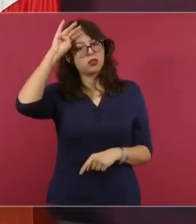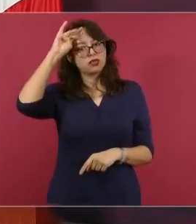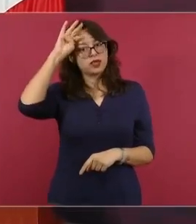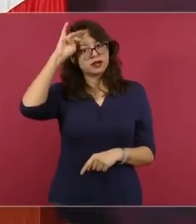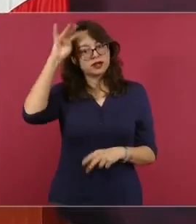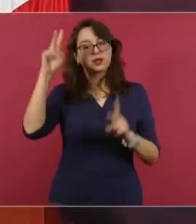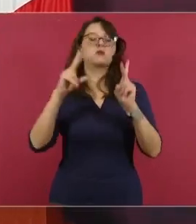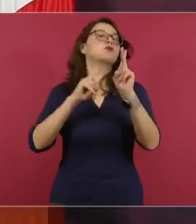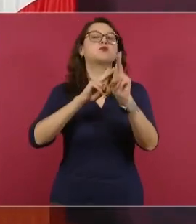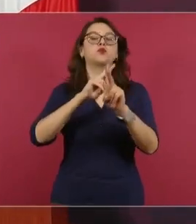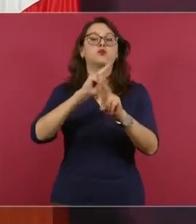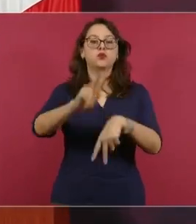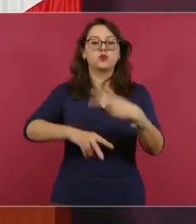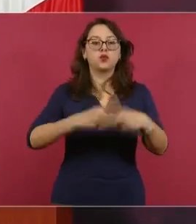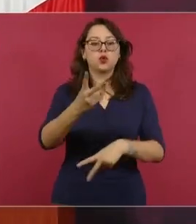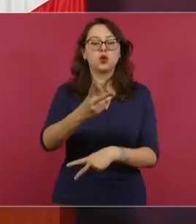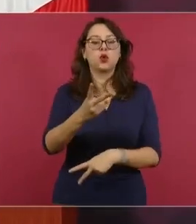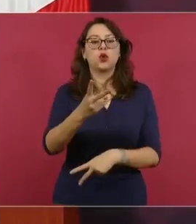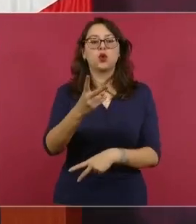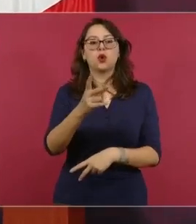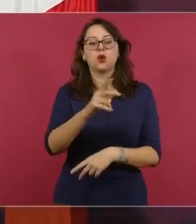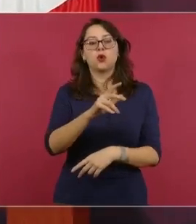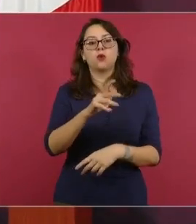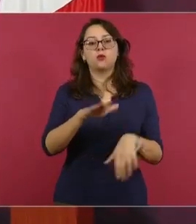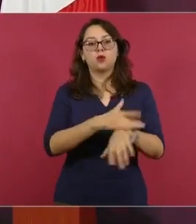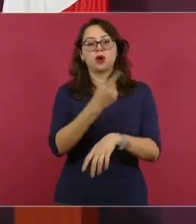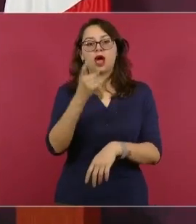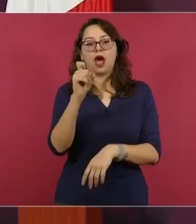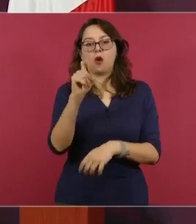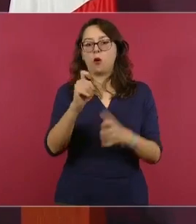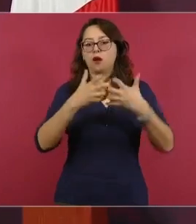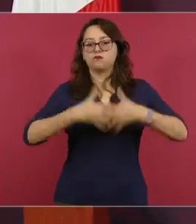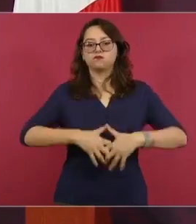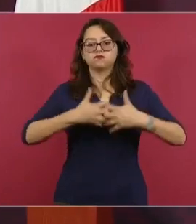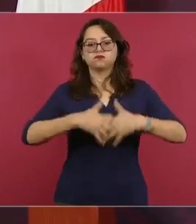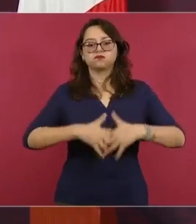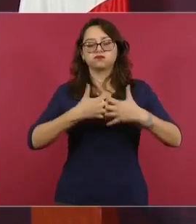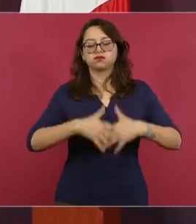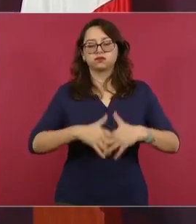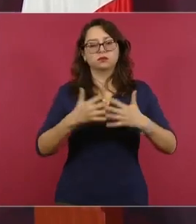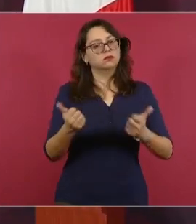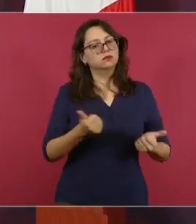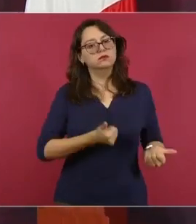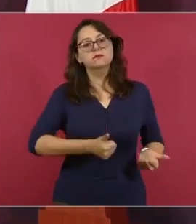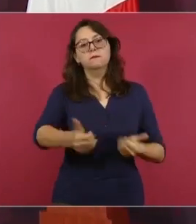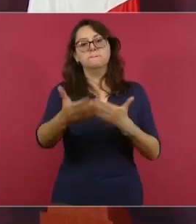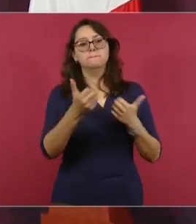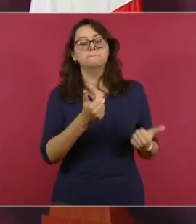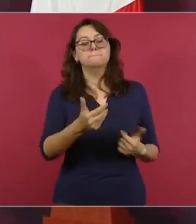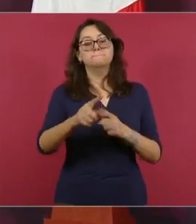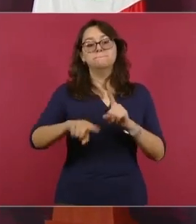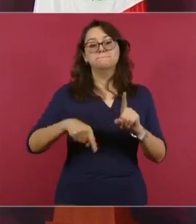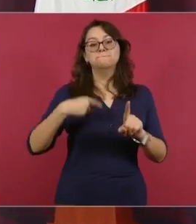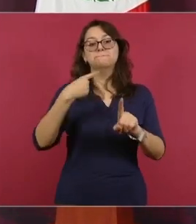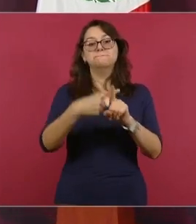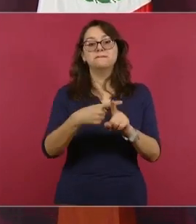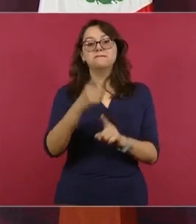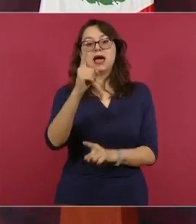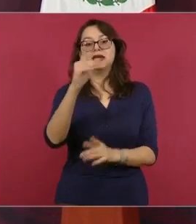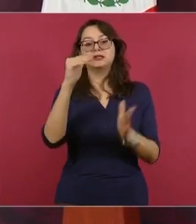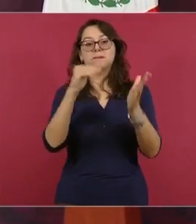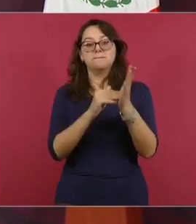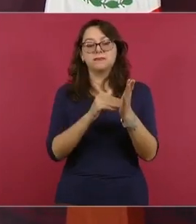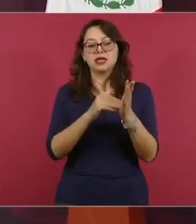echar a andar otra bomba para llevar 1,000 litros más de agua